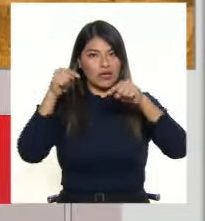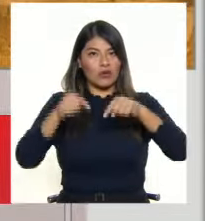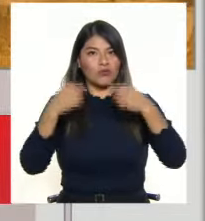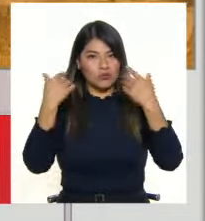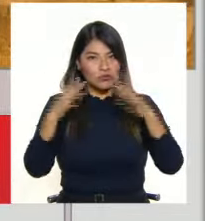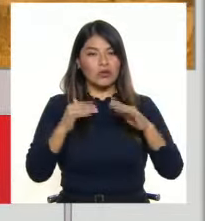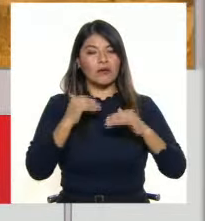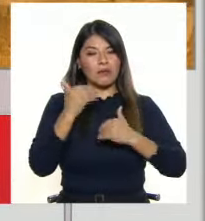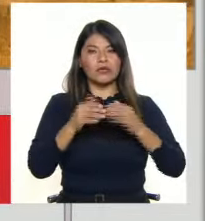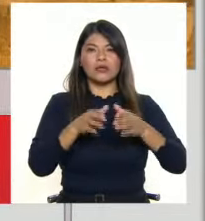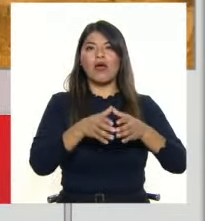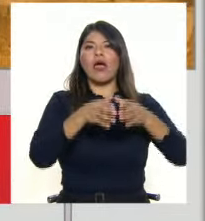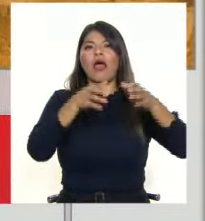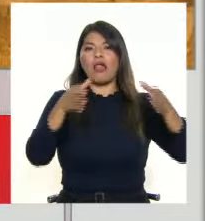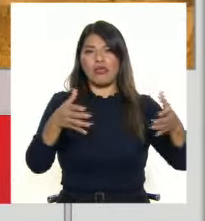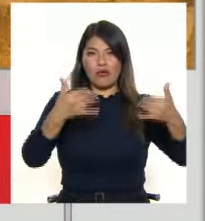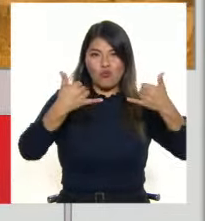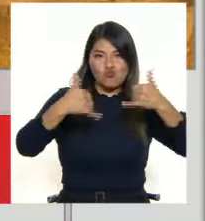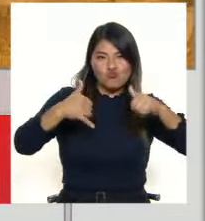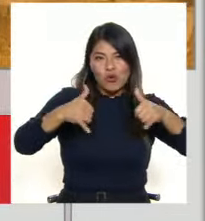juego grandecito, que son,